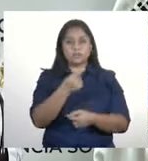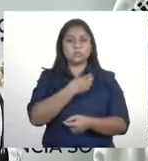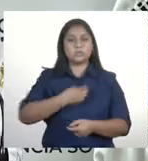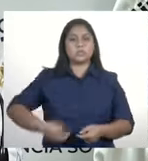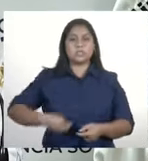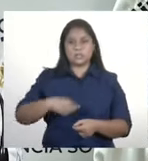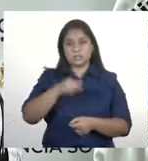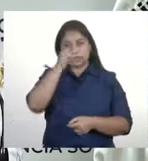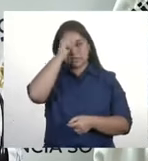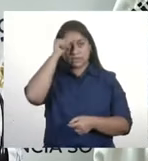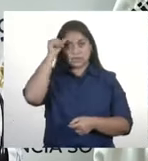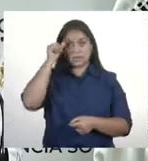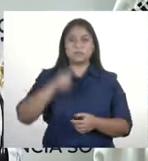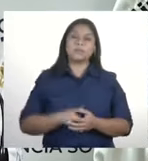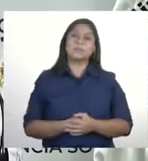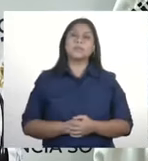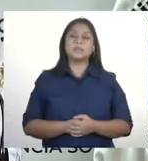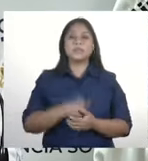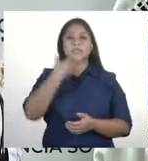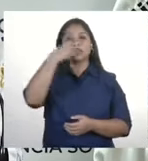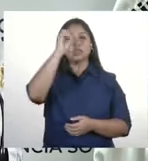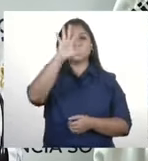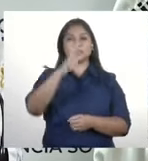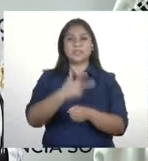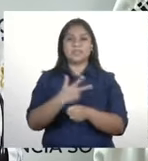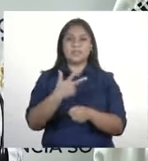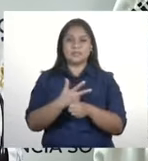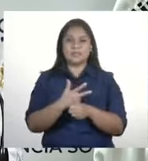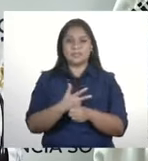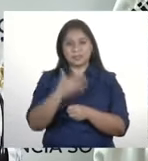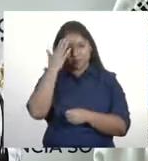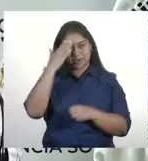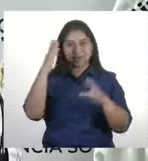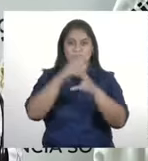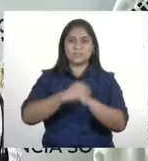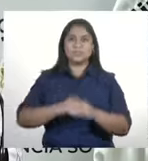Alejandro Yamatei. Dios bendiga a Guatemala. Muy buenas noches.